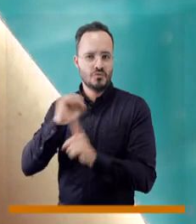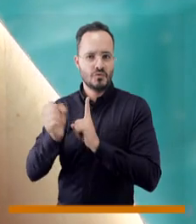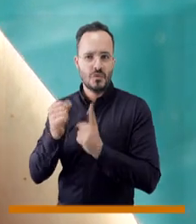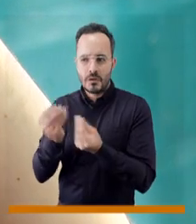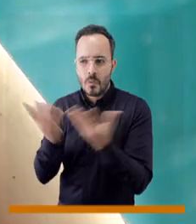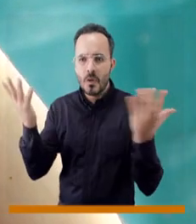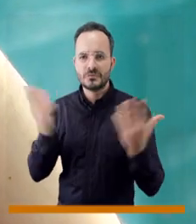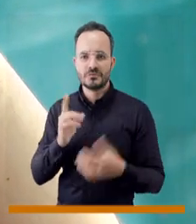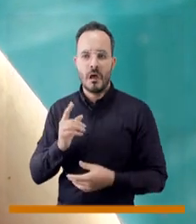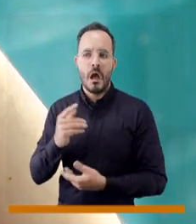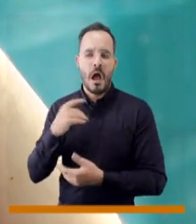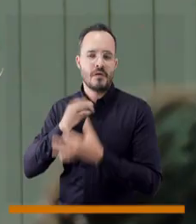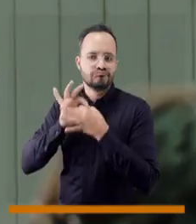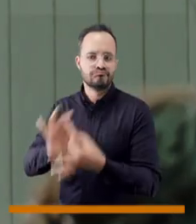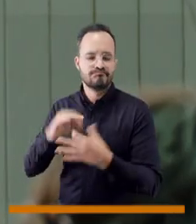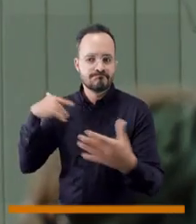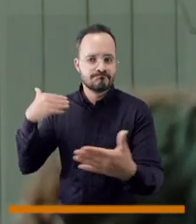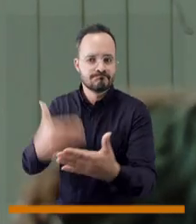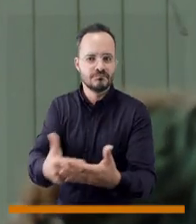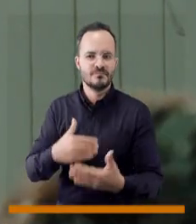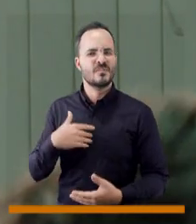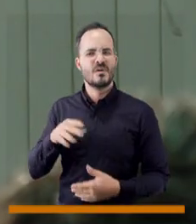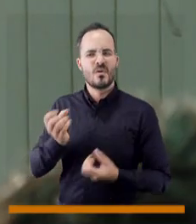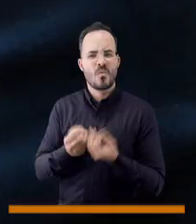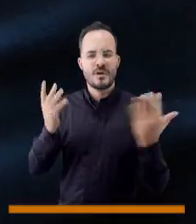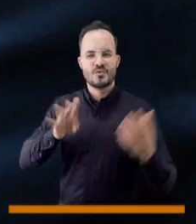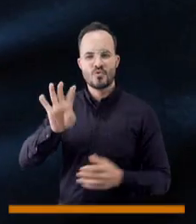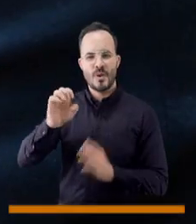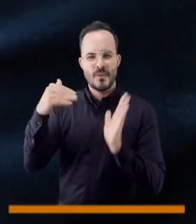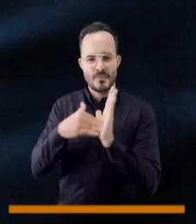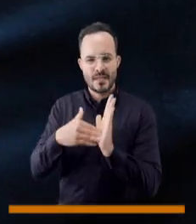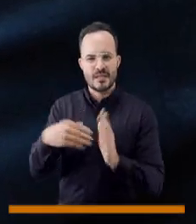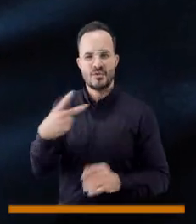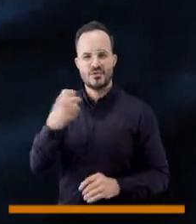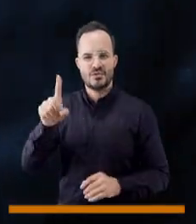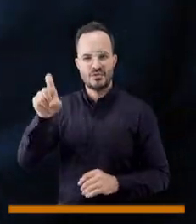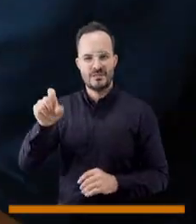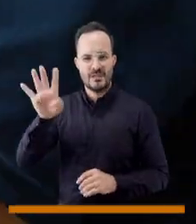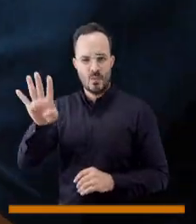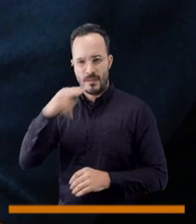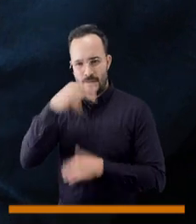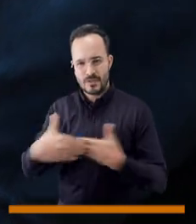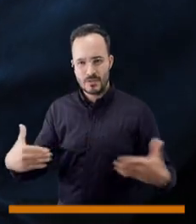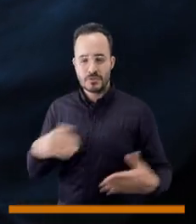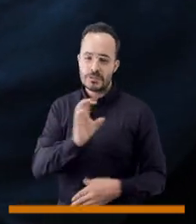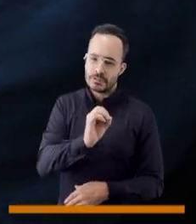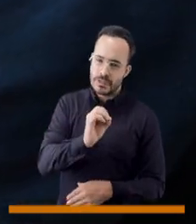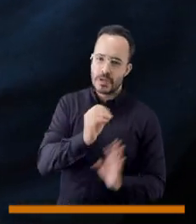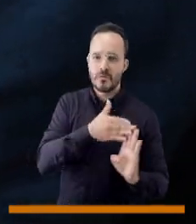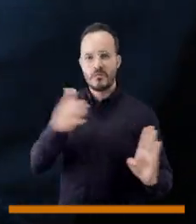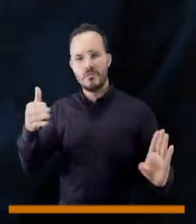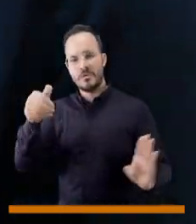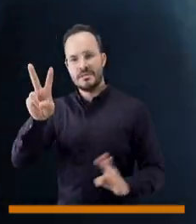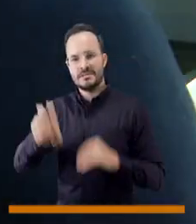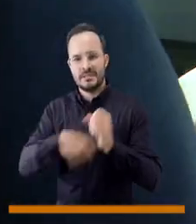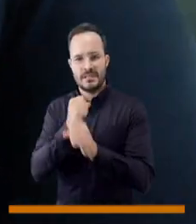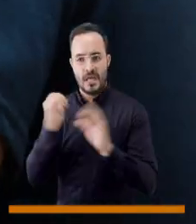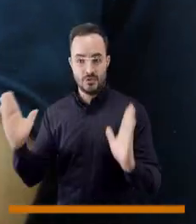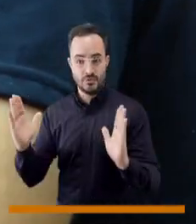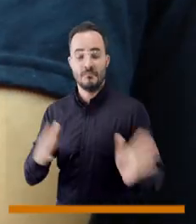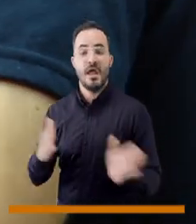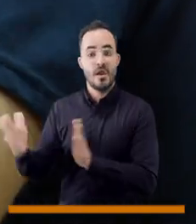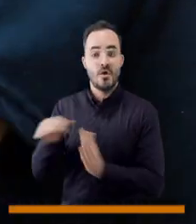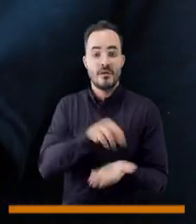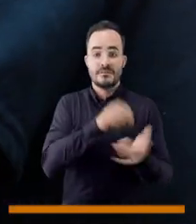dentro de la Secretaría de Inclusión Social, se manifiesta alrededor de 9.234 niños entre los 0 y los 17 años, pero